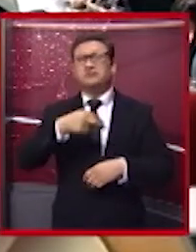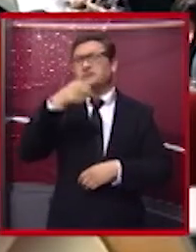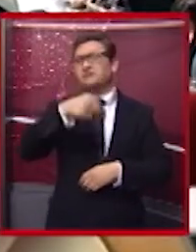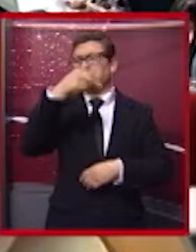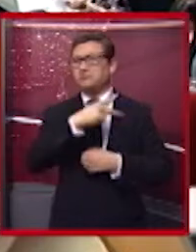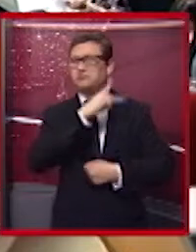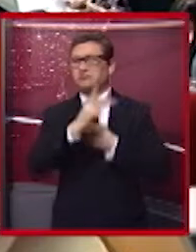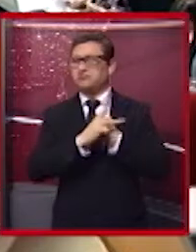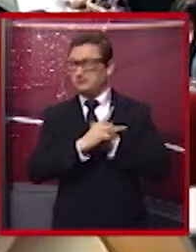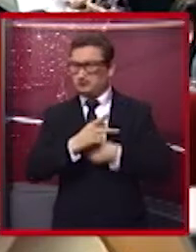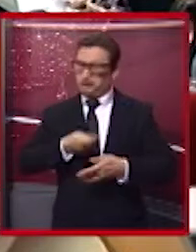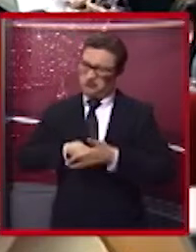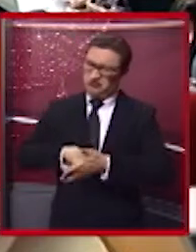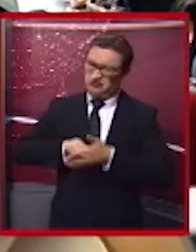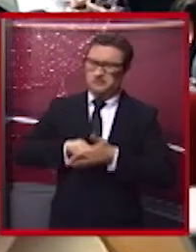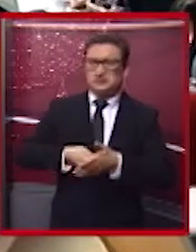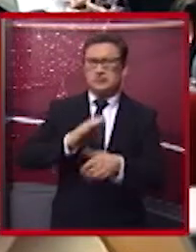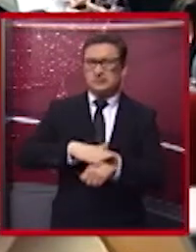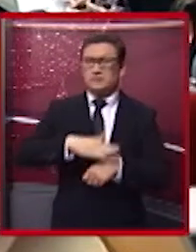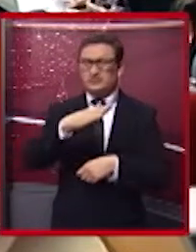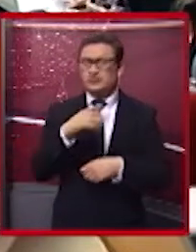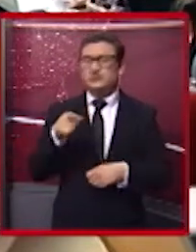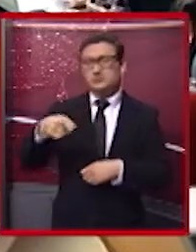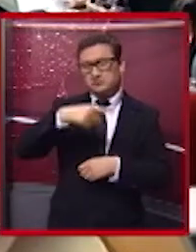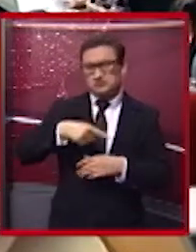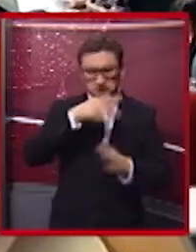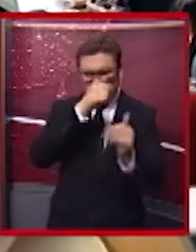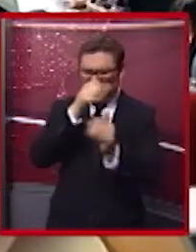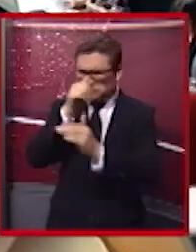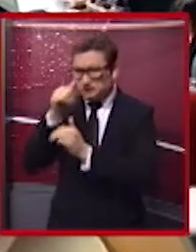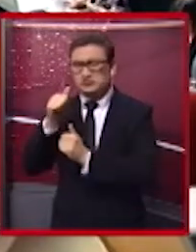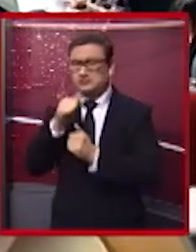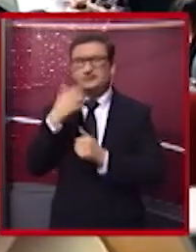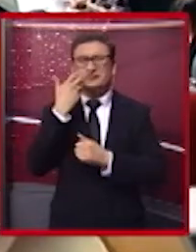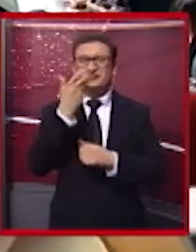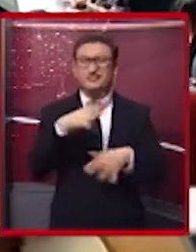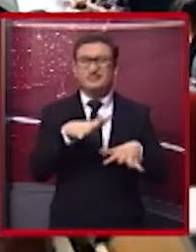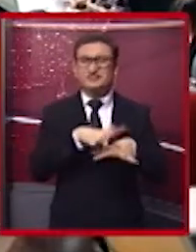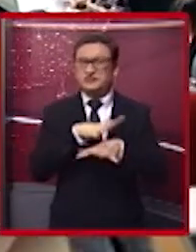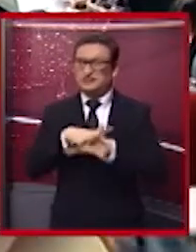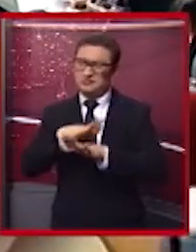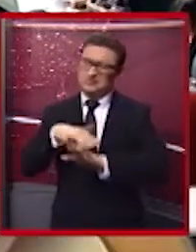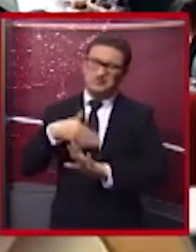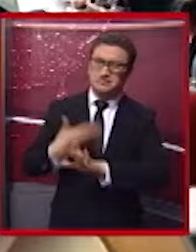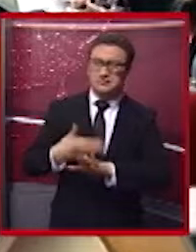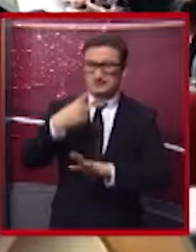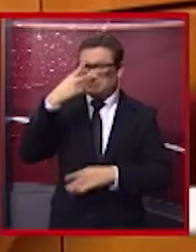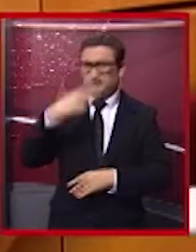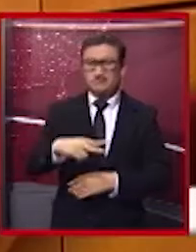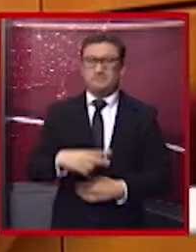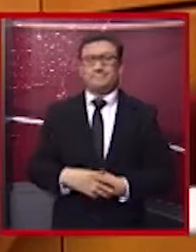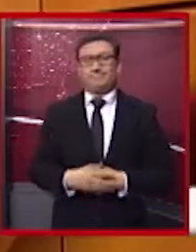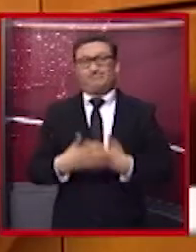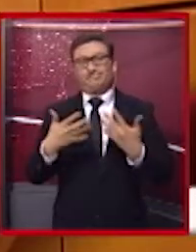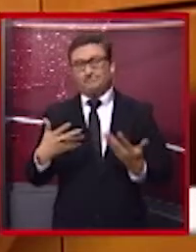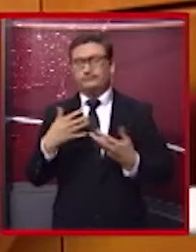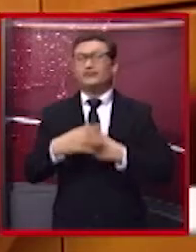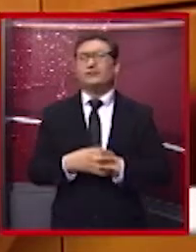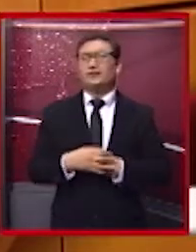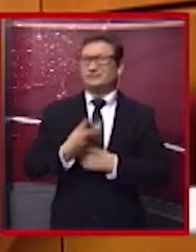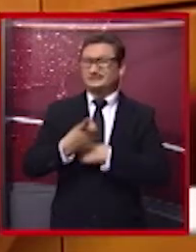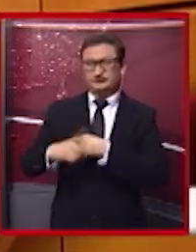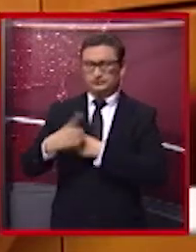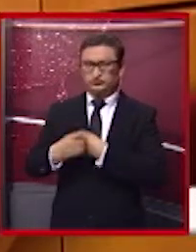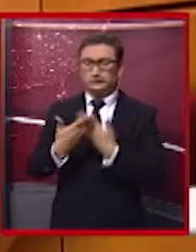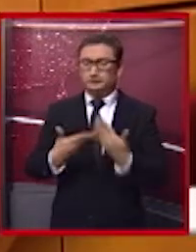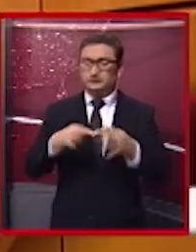estaba haciendo que las condiciones en las que se pudo haber celebrado el tratado fueran más perjudiciales para nuestro país. ¿Cuál es la importancia